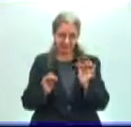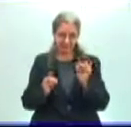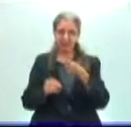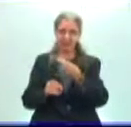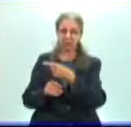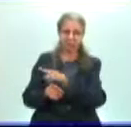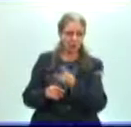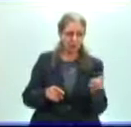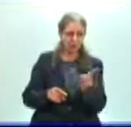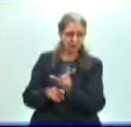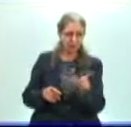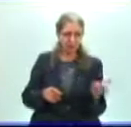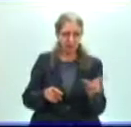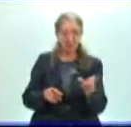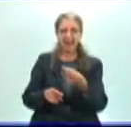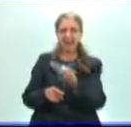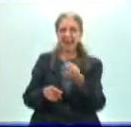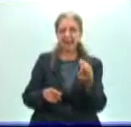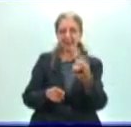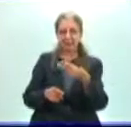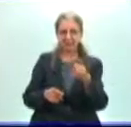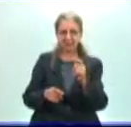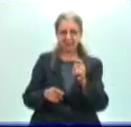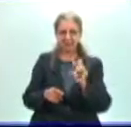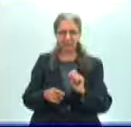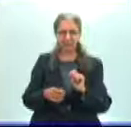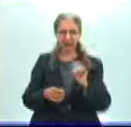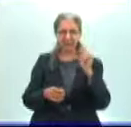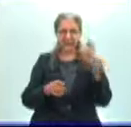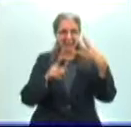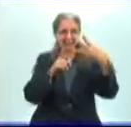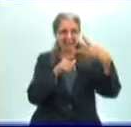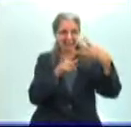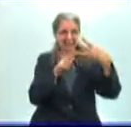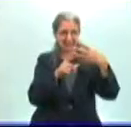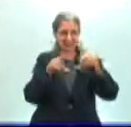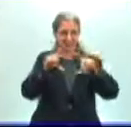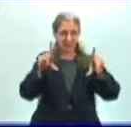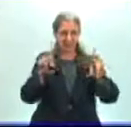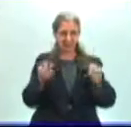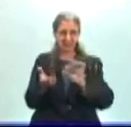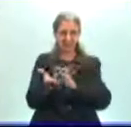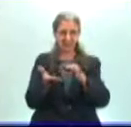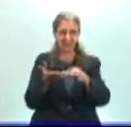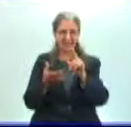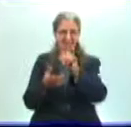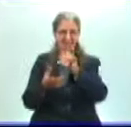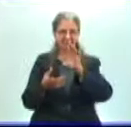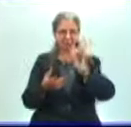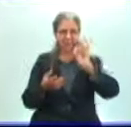en casa el tercer recuadro de la página 108.